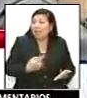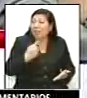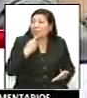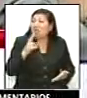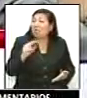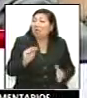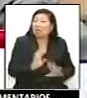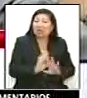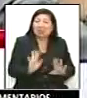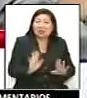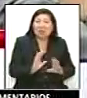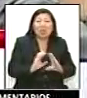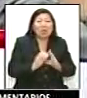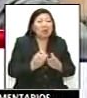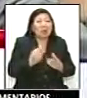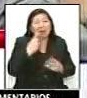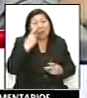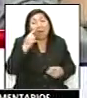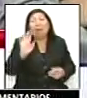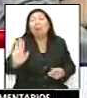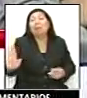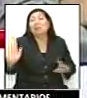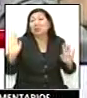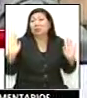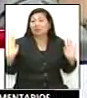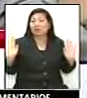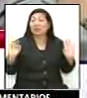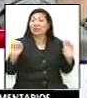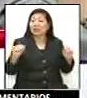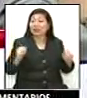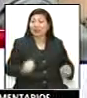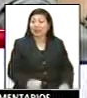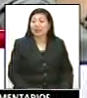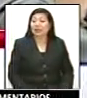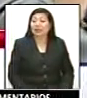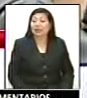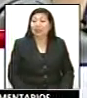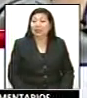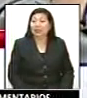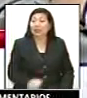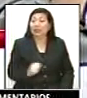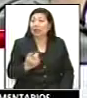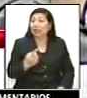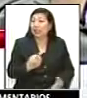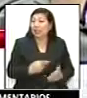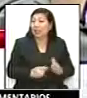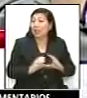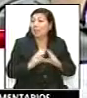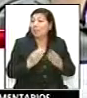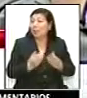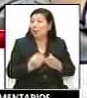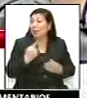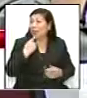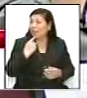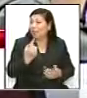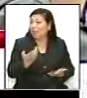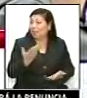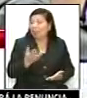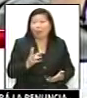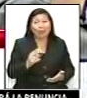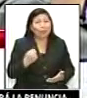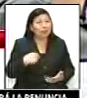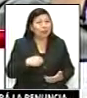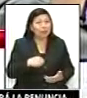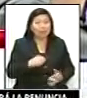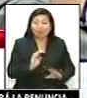ya esto es una cuestión del Congreso que lo vea. Pero, ¿qué hubiese pasado si es que el Congreso hubiese dicho,